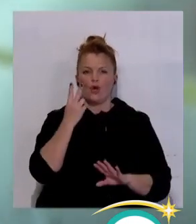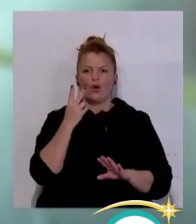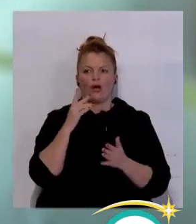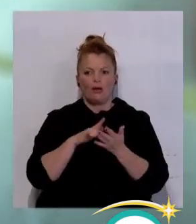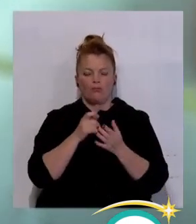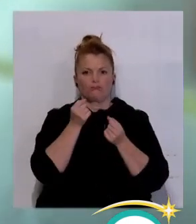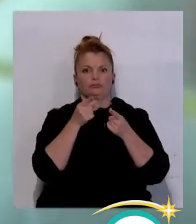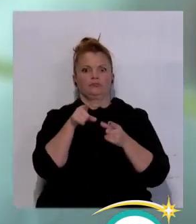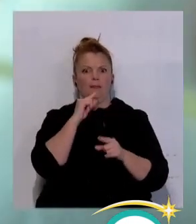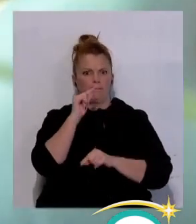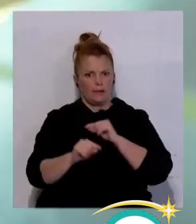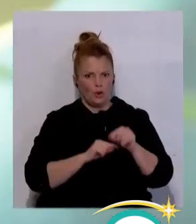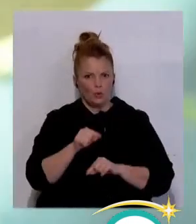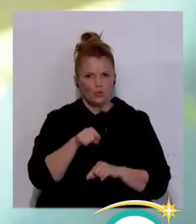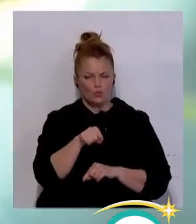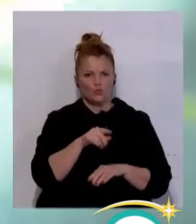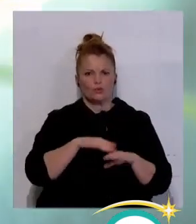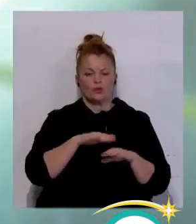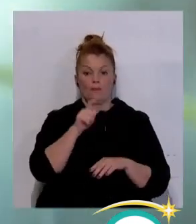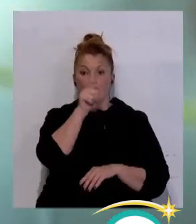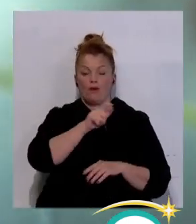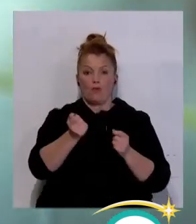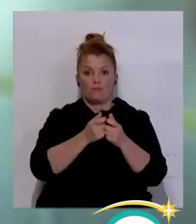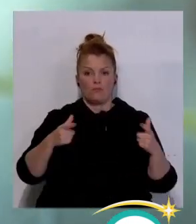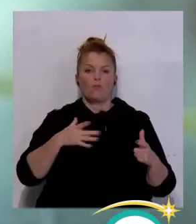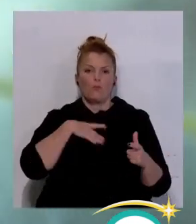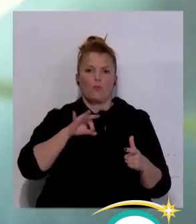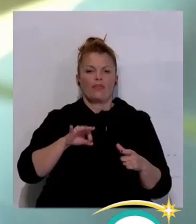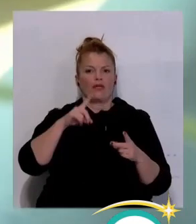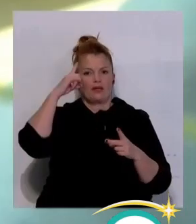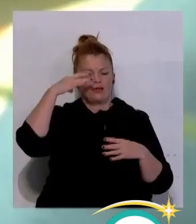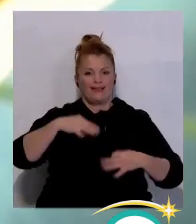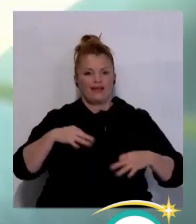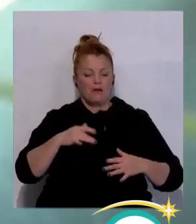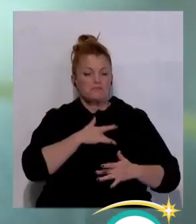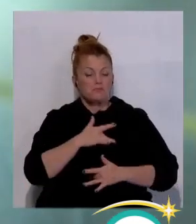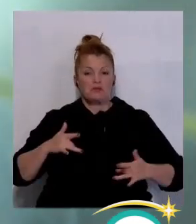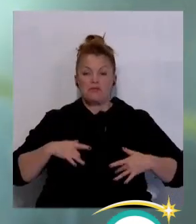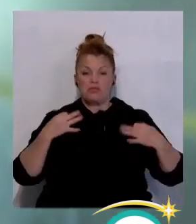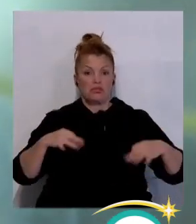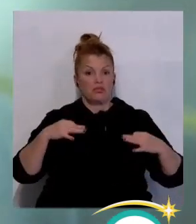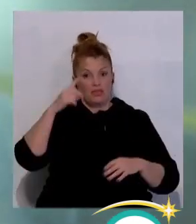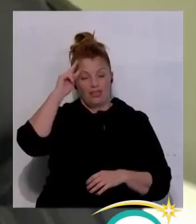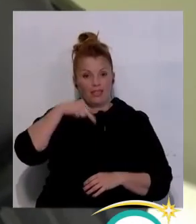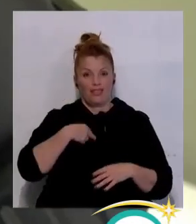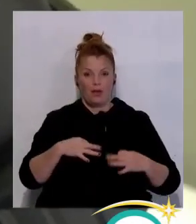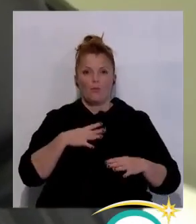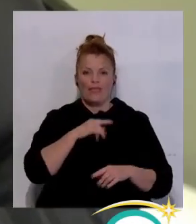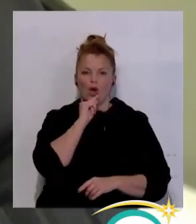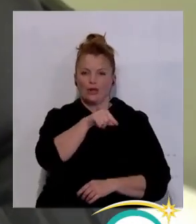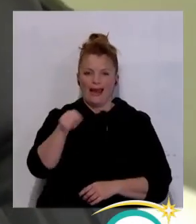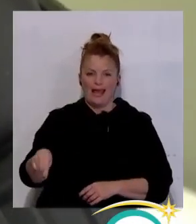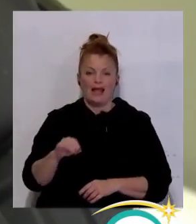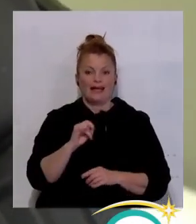descubrió este virus, por lo que gran parte de la población puede padecer de forma asintomática la enfermedad y contagiarla.